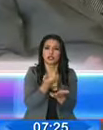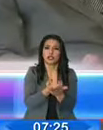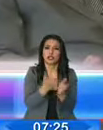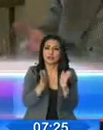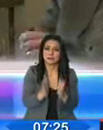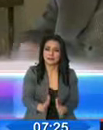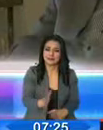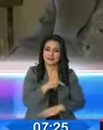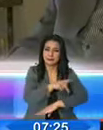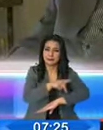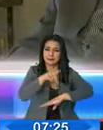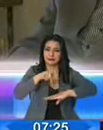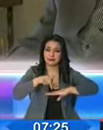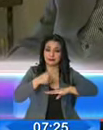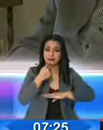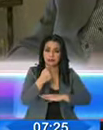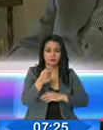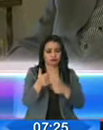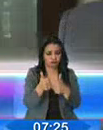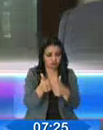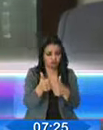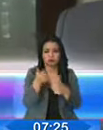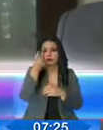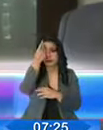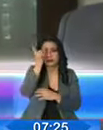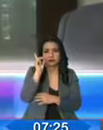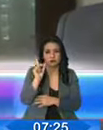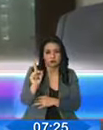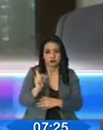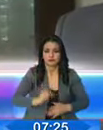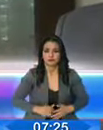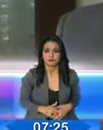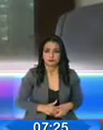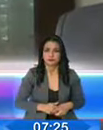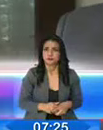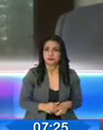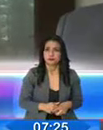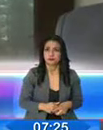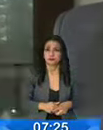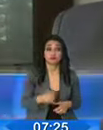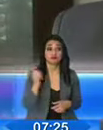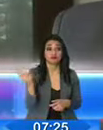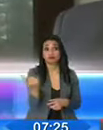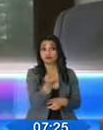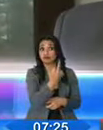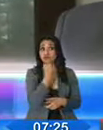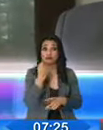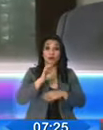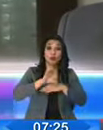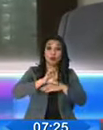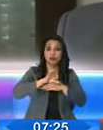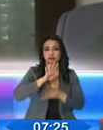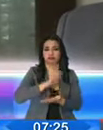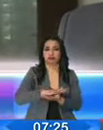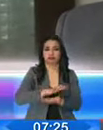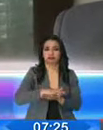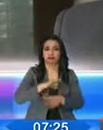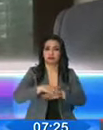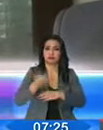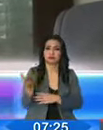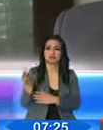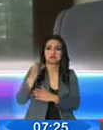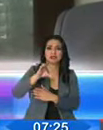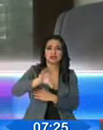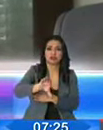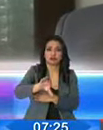Pichincha, señala que es acertada. Debemos nosotros estar muy tranquilos porque en la parte de inversión, que es la que preocupa